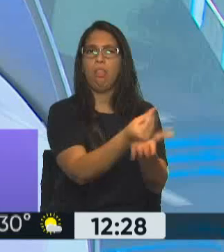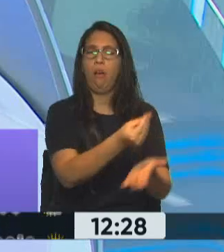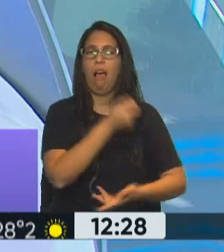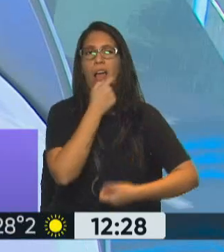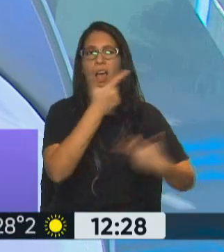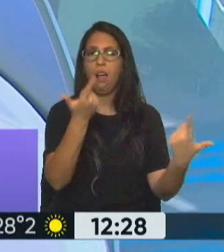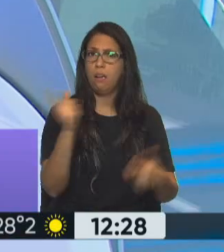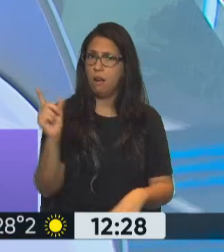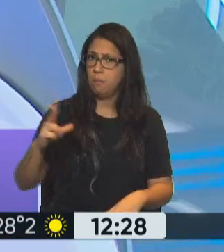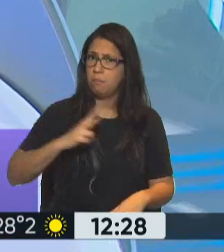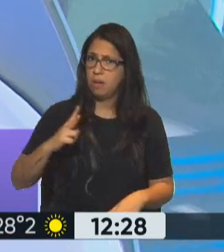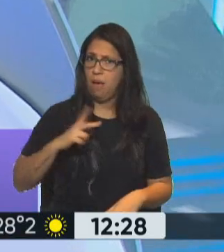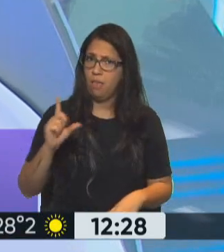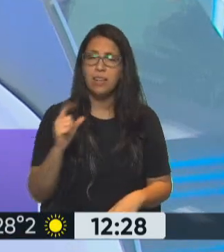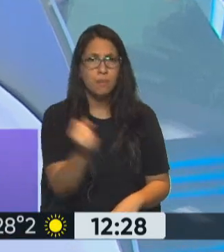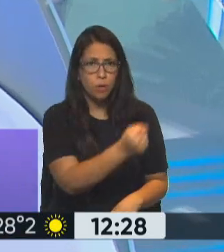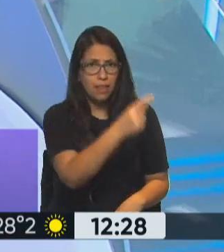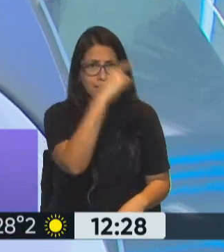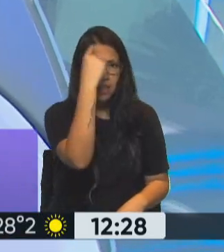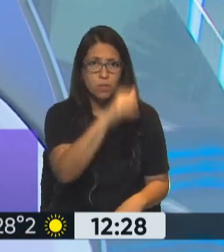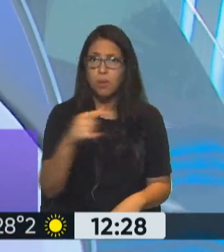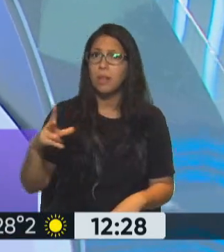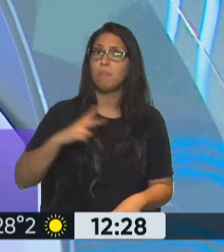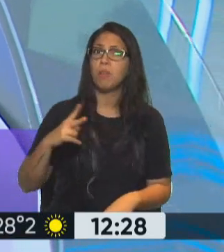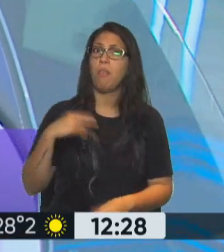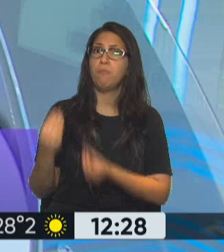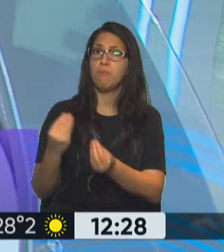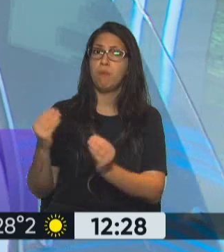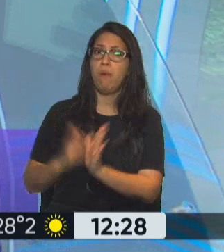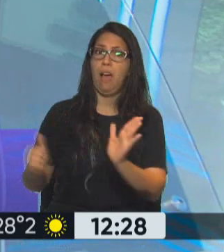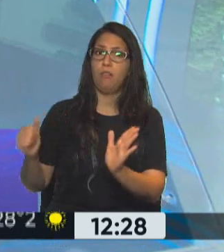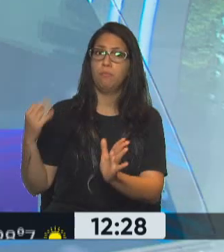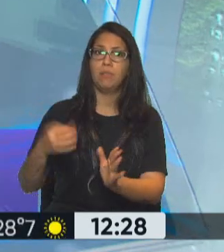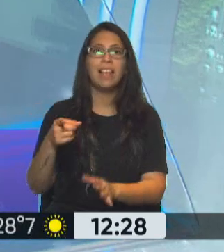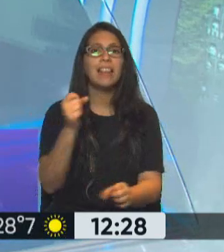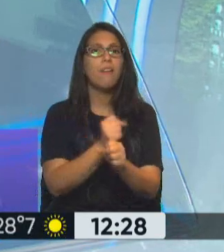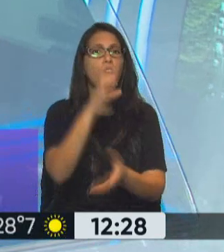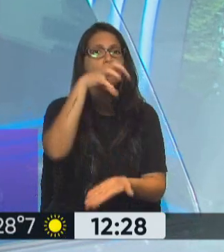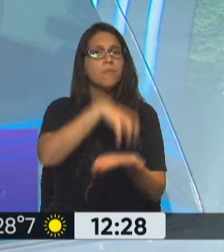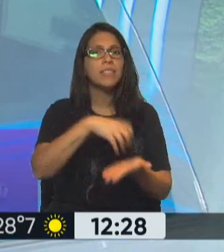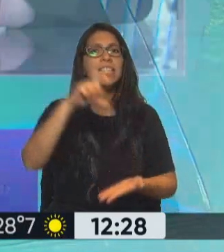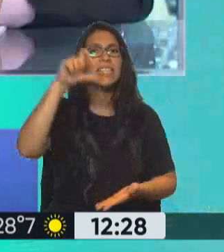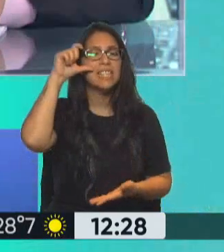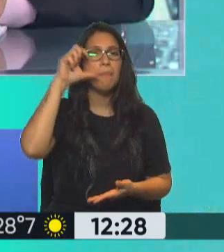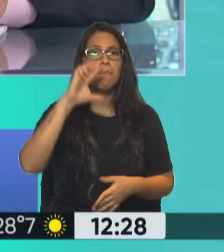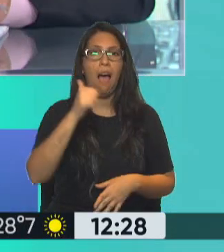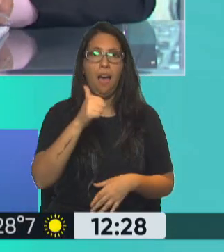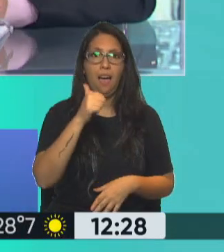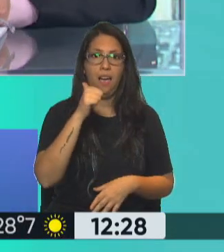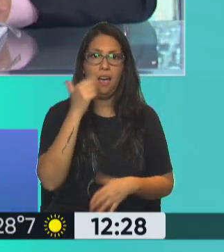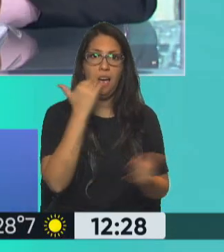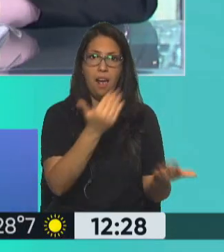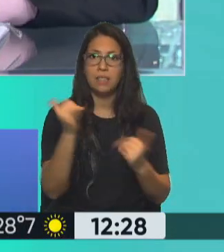es importante también el empleo estatal, por supuesto. pero en este caso es privado. Y el trabajo lo hizo el CEPA, ¿no? El trabajo lo hizo el CEPA, sí.